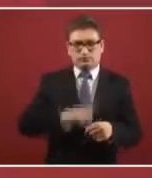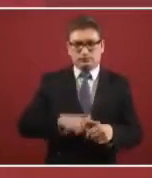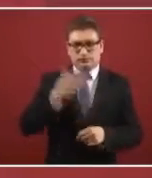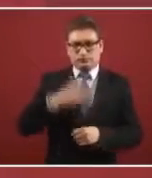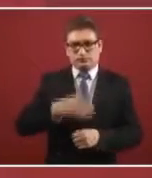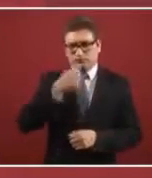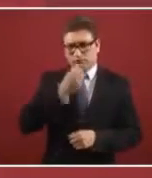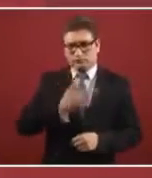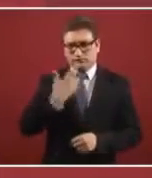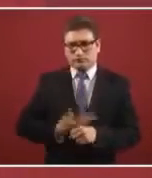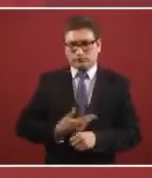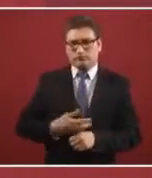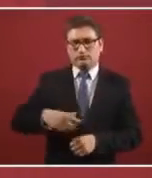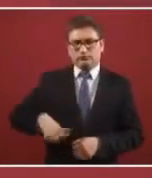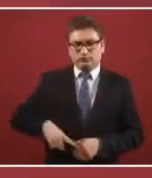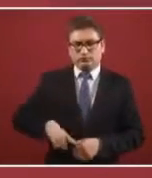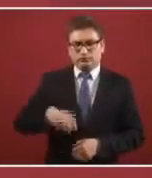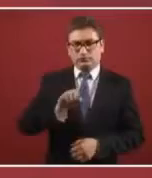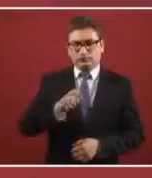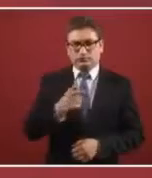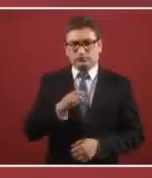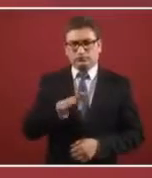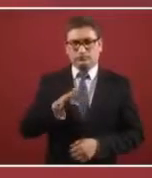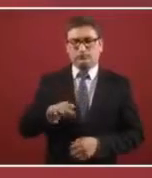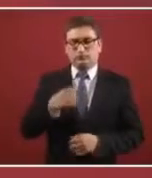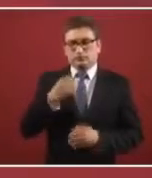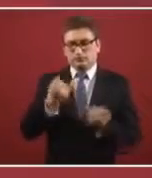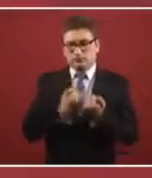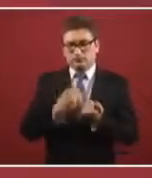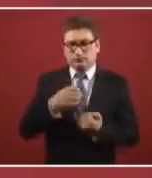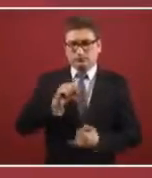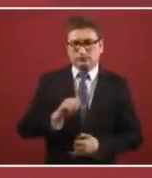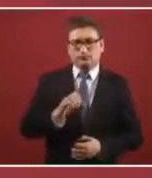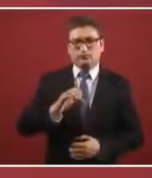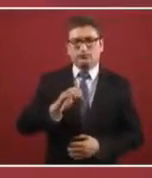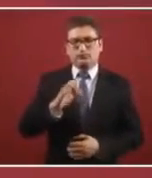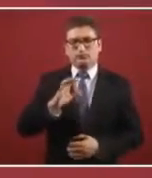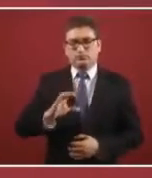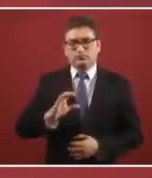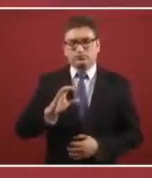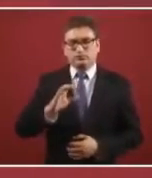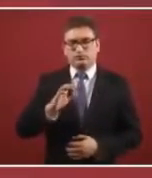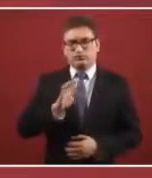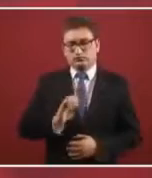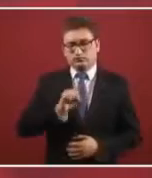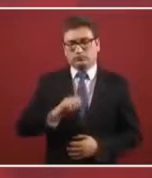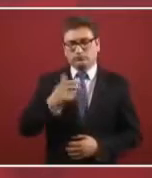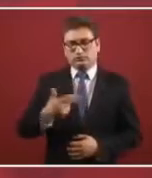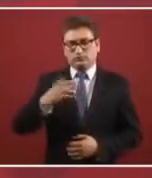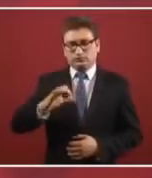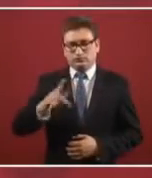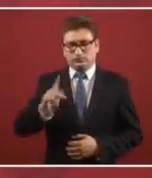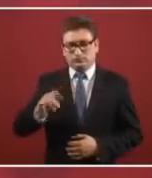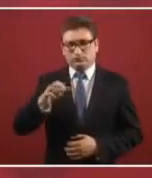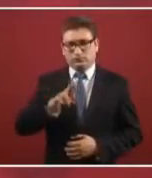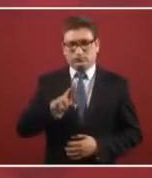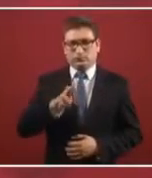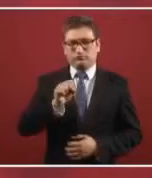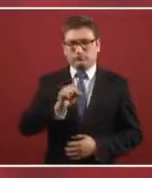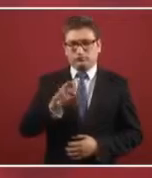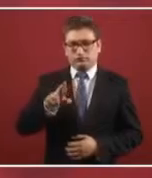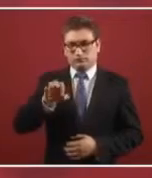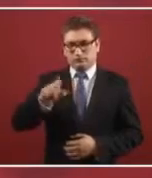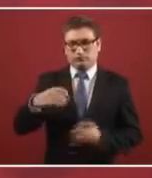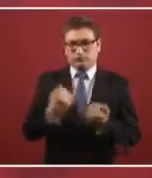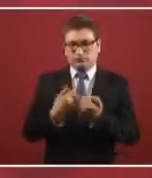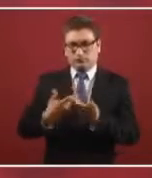Secretaría de and the, Gobernación, la Secretaría de Hacienda y la Secretaría and de Relaciones Hacienda Exteriores, la representación and de the los padres de representatives familia, of the los parents propios all